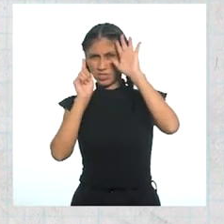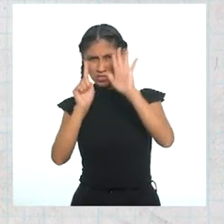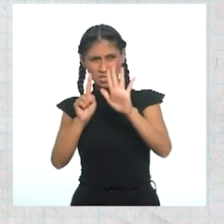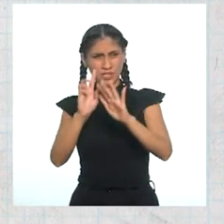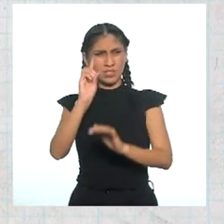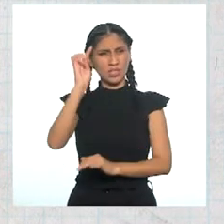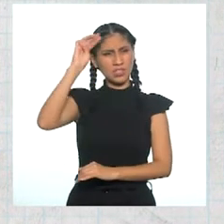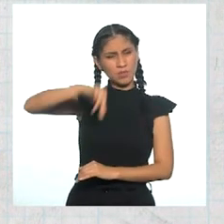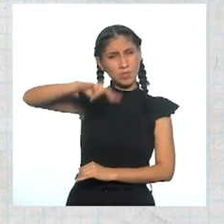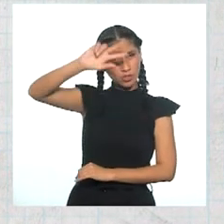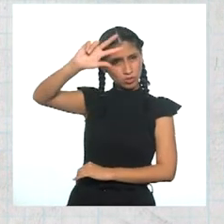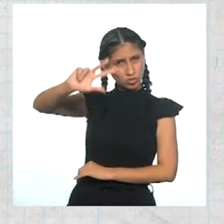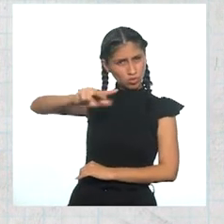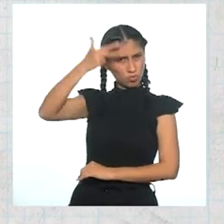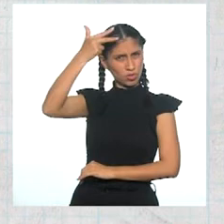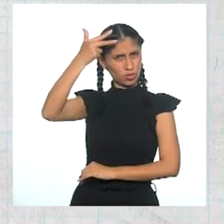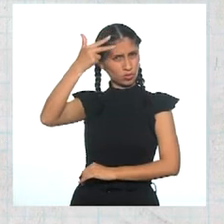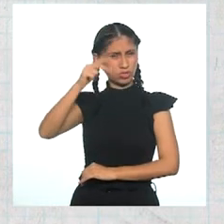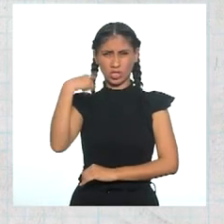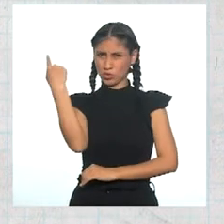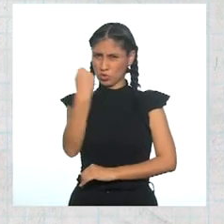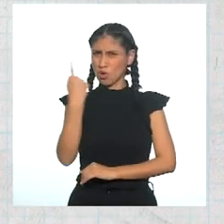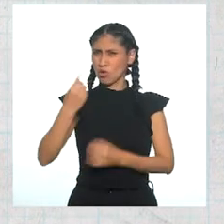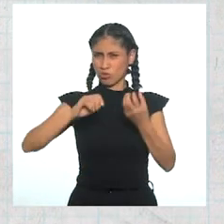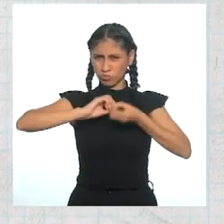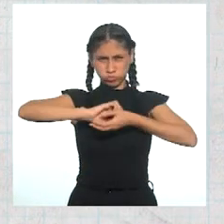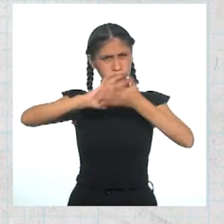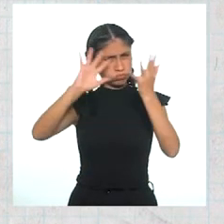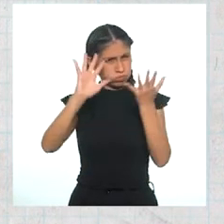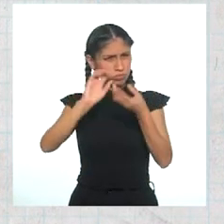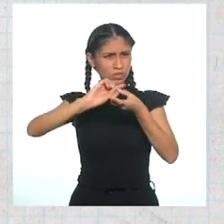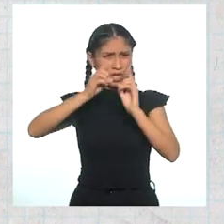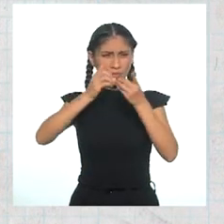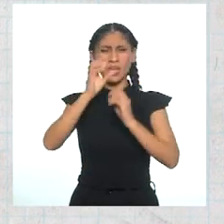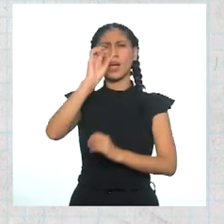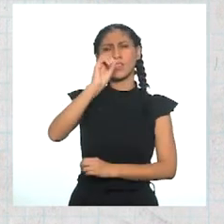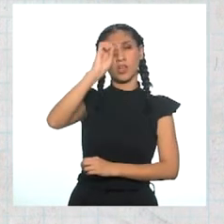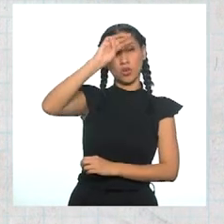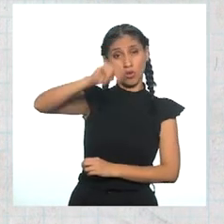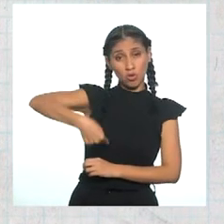0,45216 decímetros cúbicos que automáticamente pasa a ser